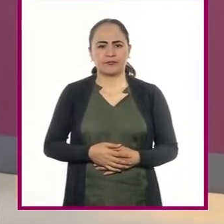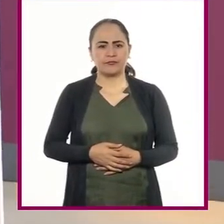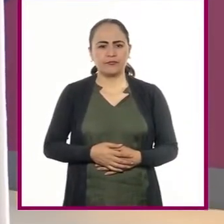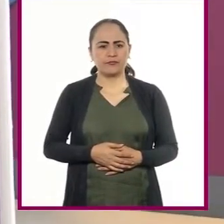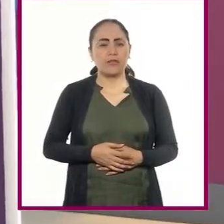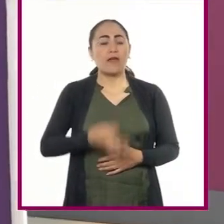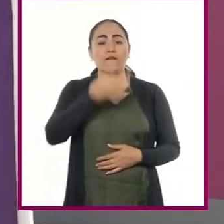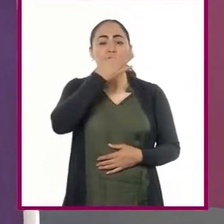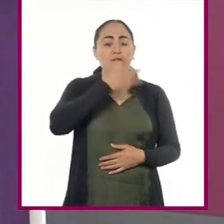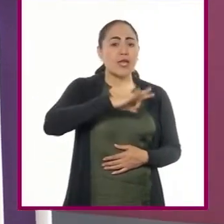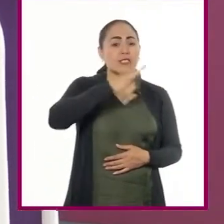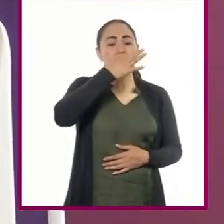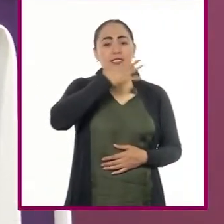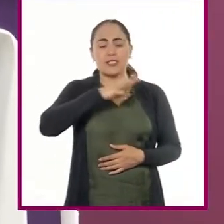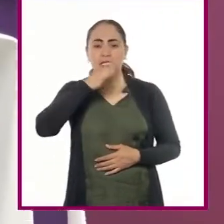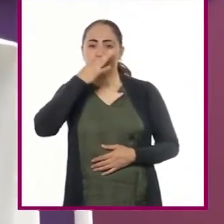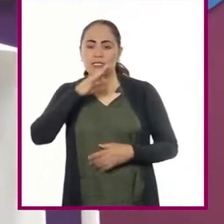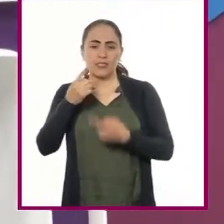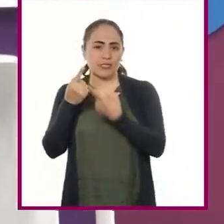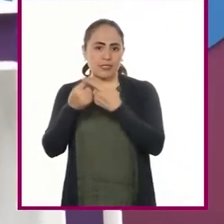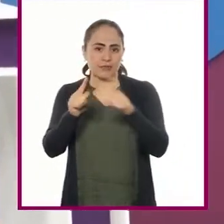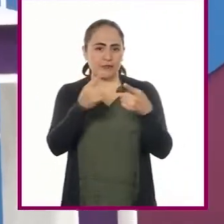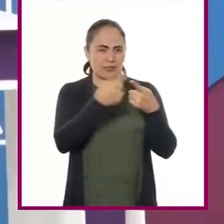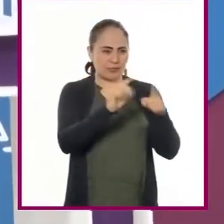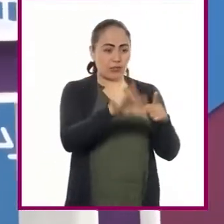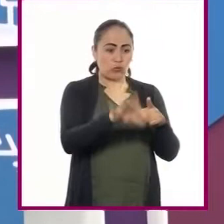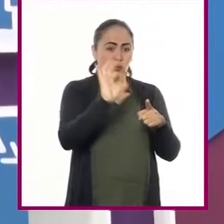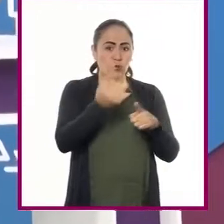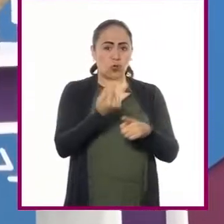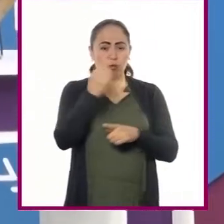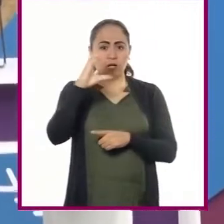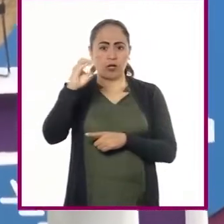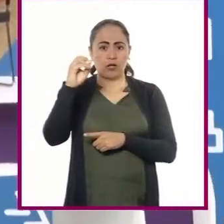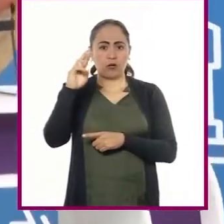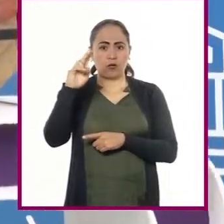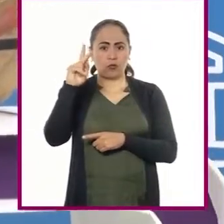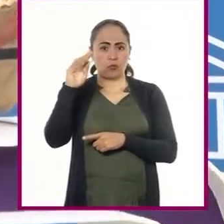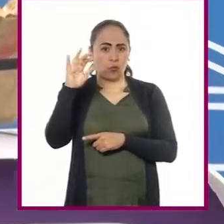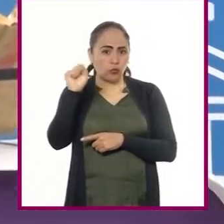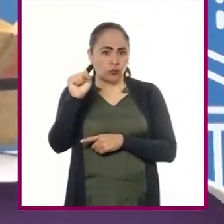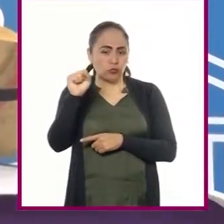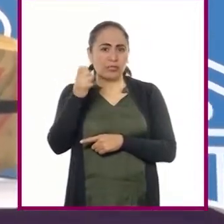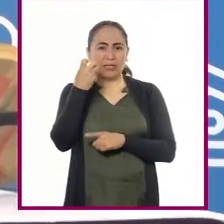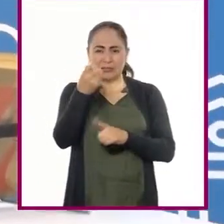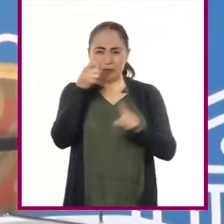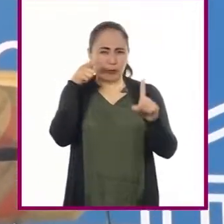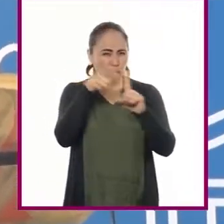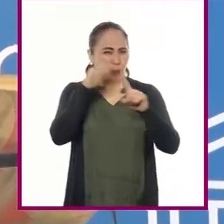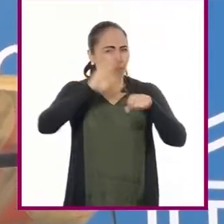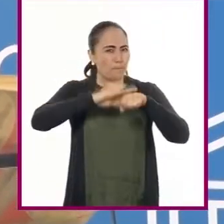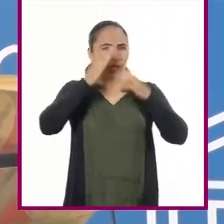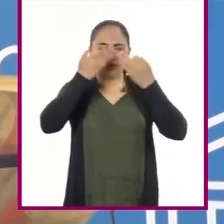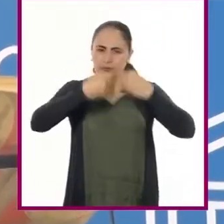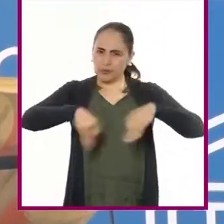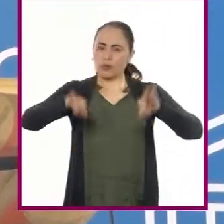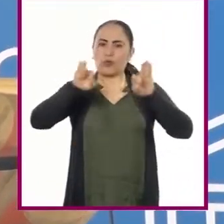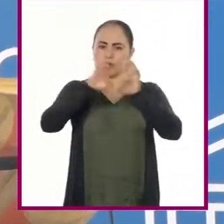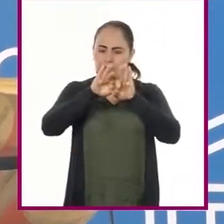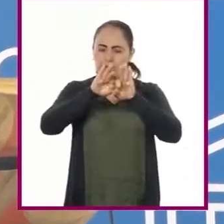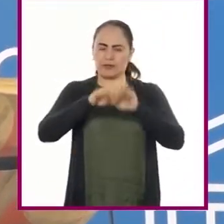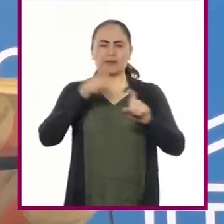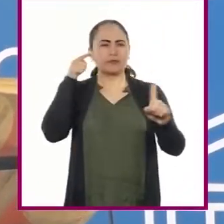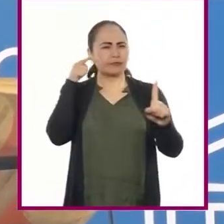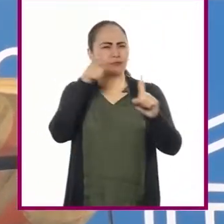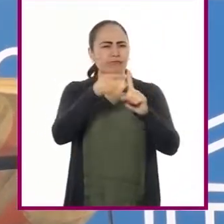entre las fiestas litúrgicas, la de Corpus Christi era sin duda la que más importancia tenía. El